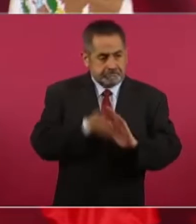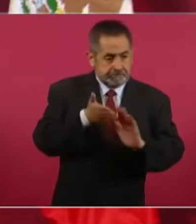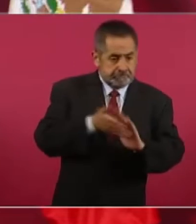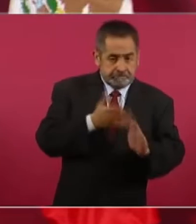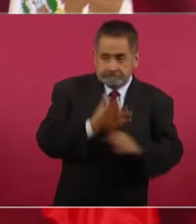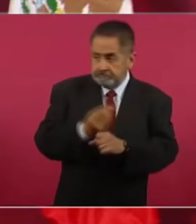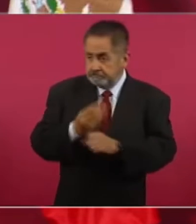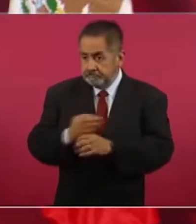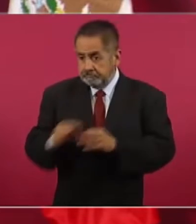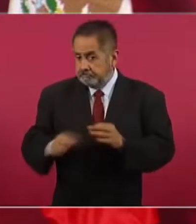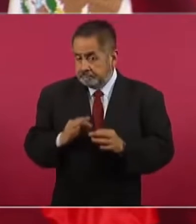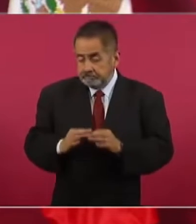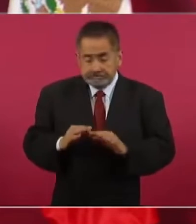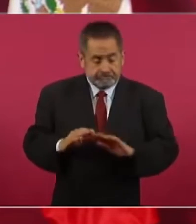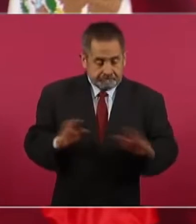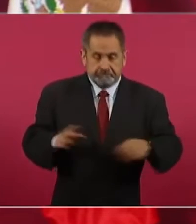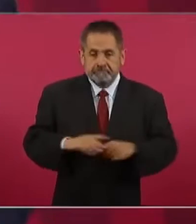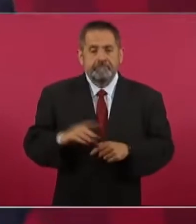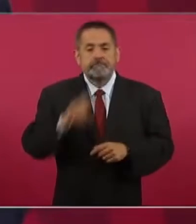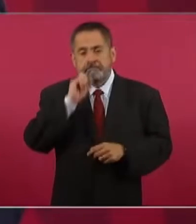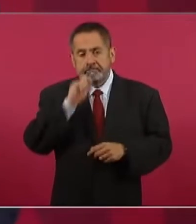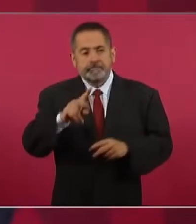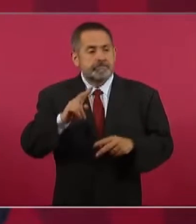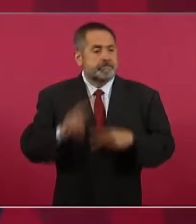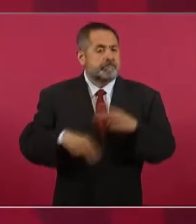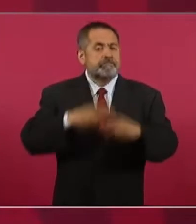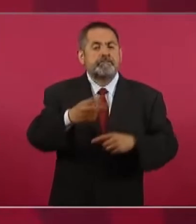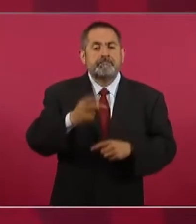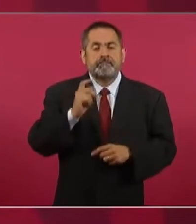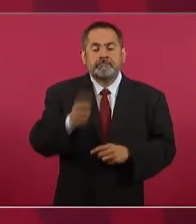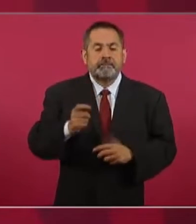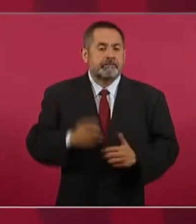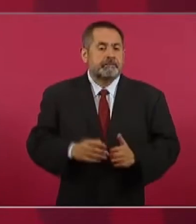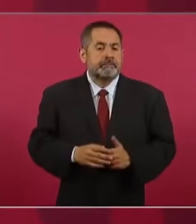a estar en